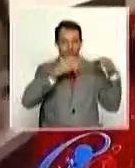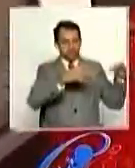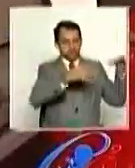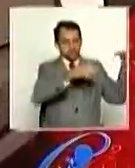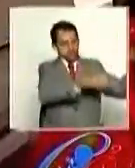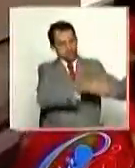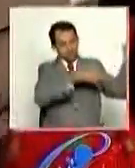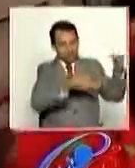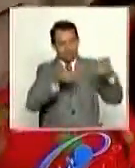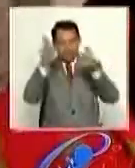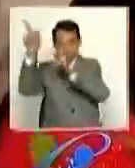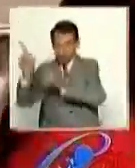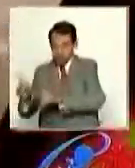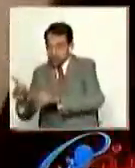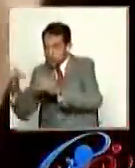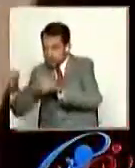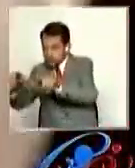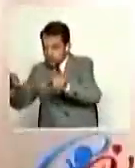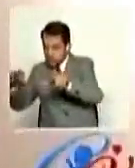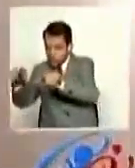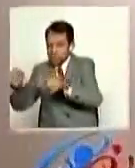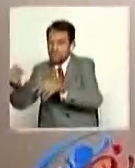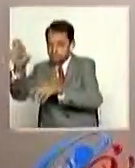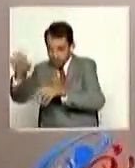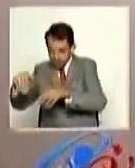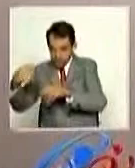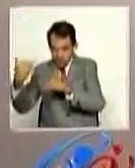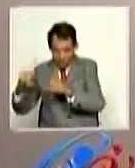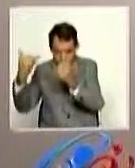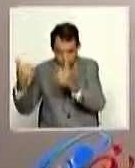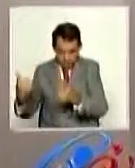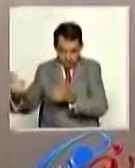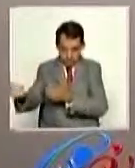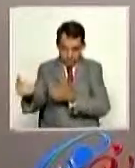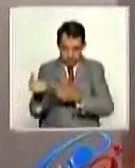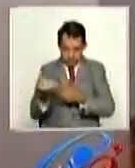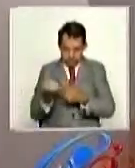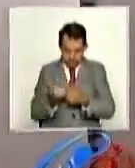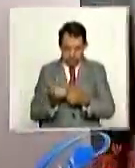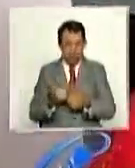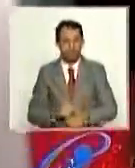el paciente del sitio donde se toma la radiografía.